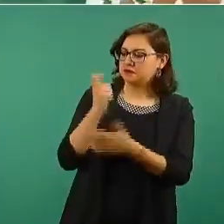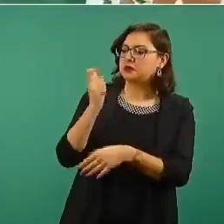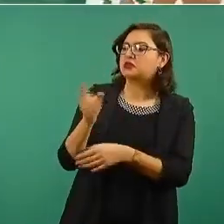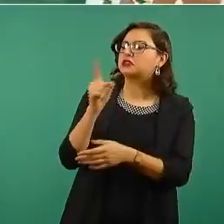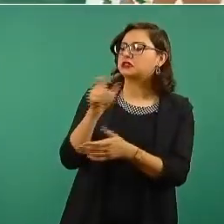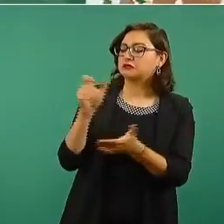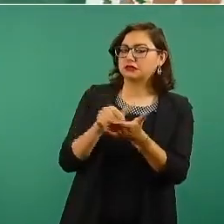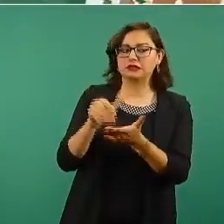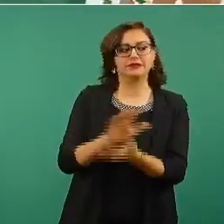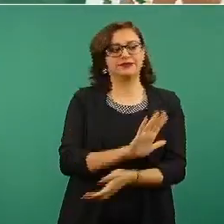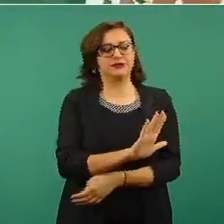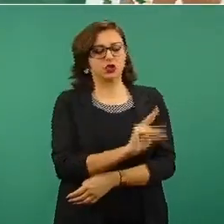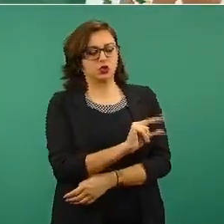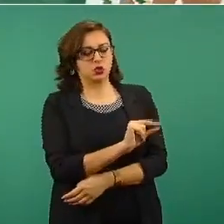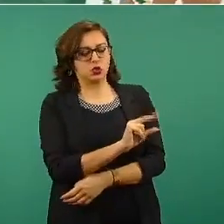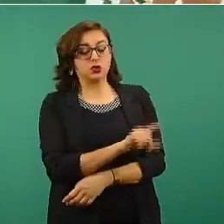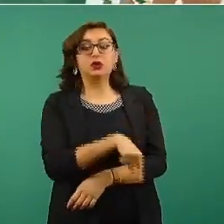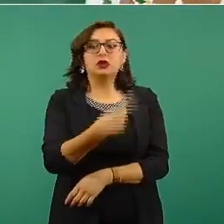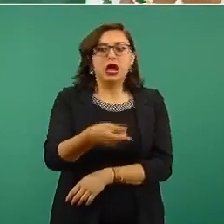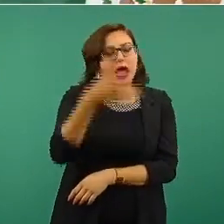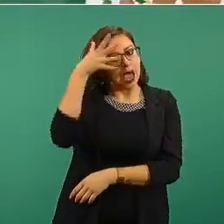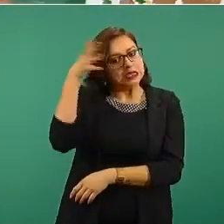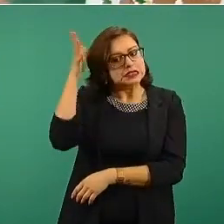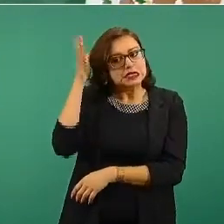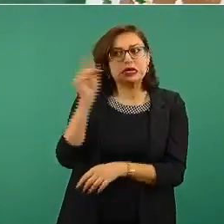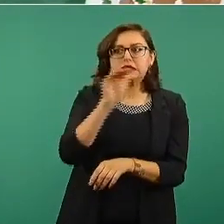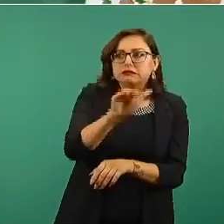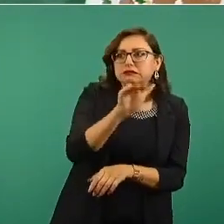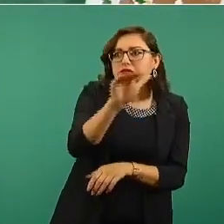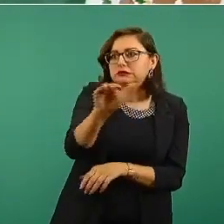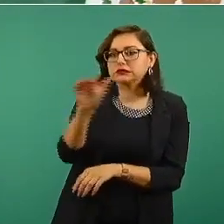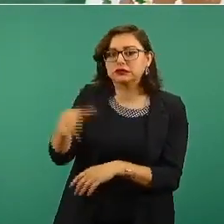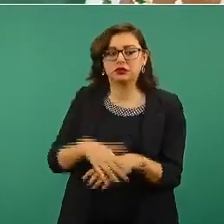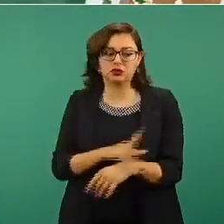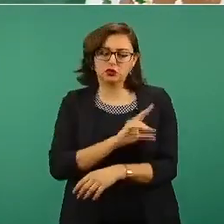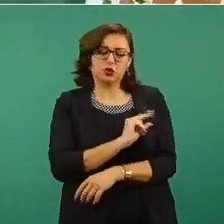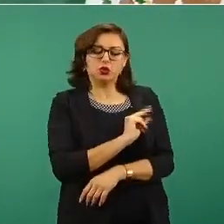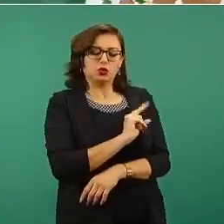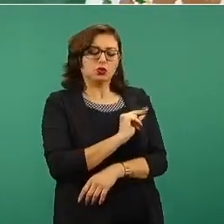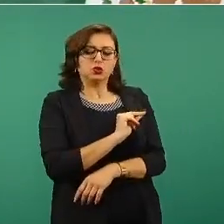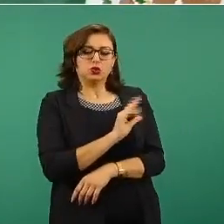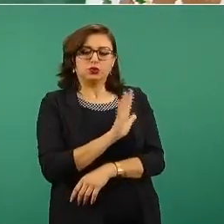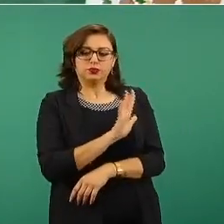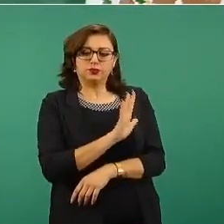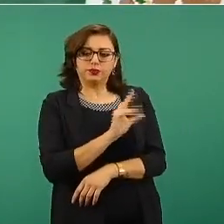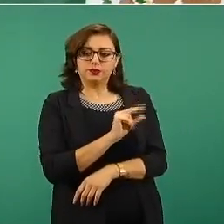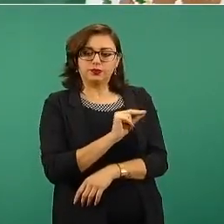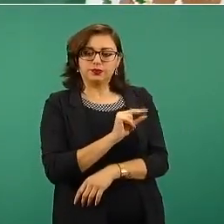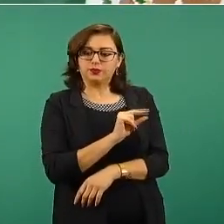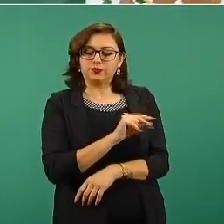Y creo que fueron después a Azteca y creo que fueron a otros y nadie quiso.